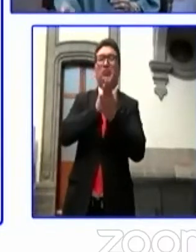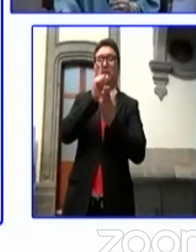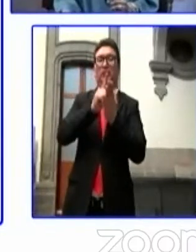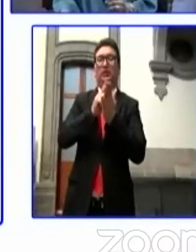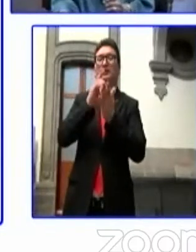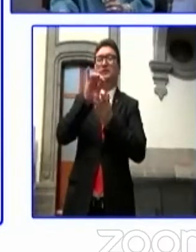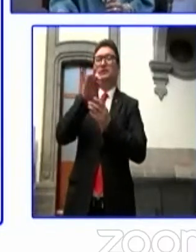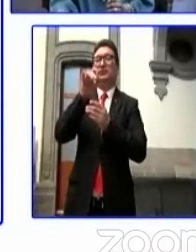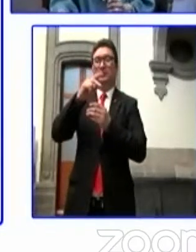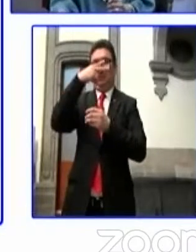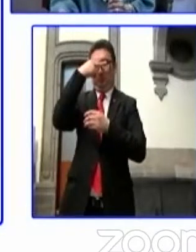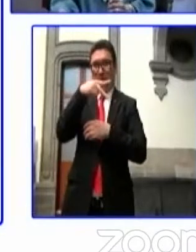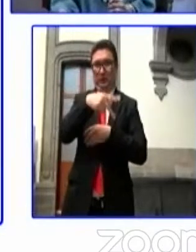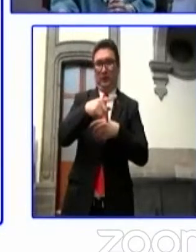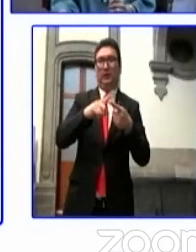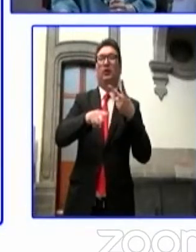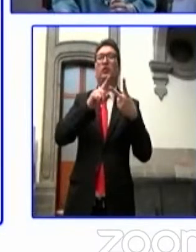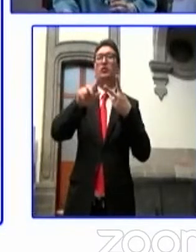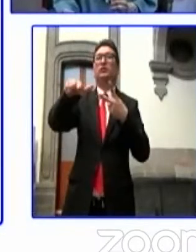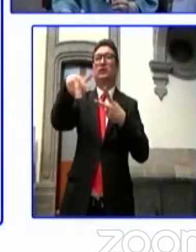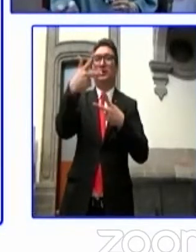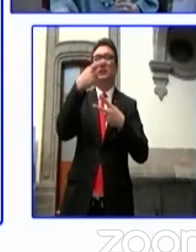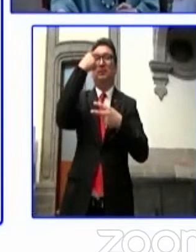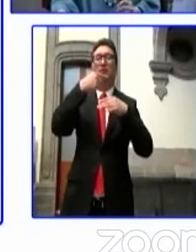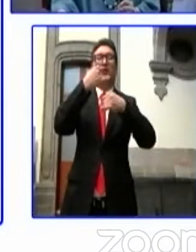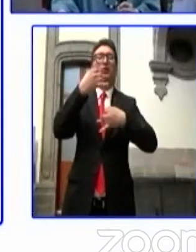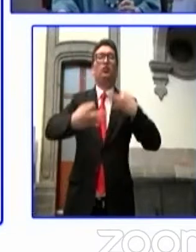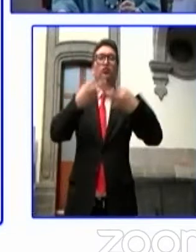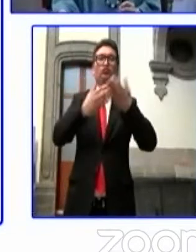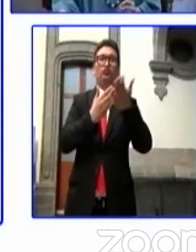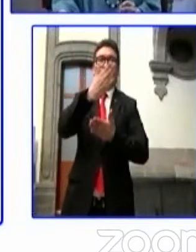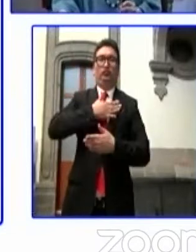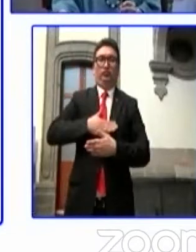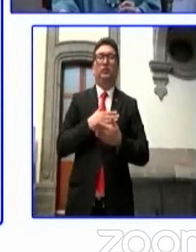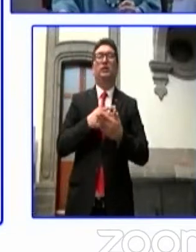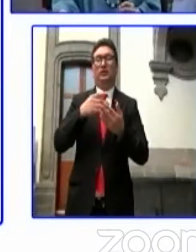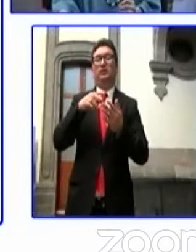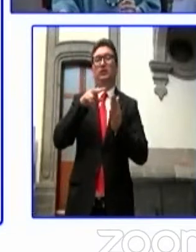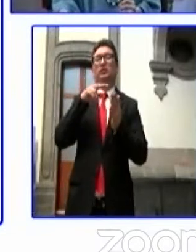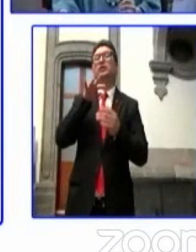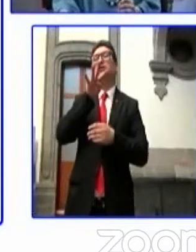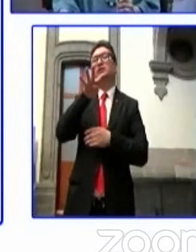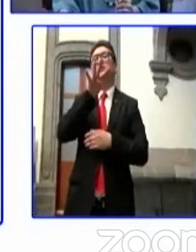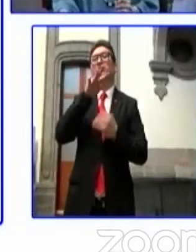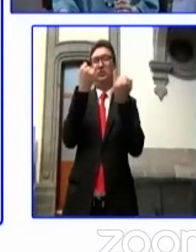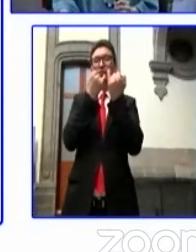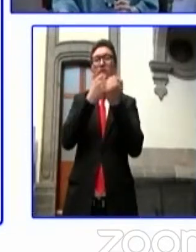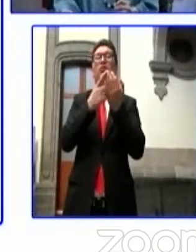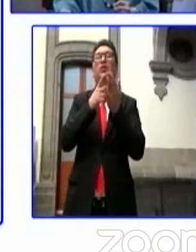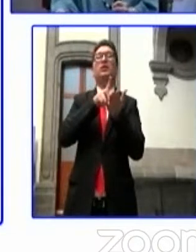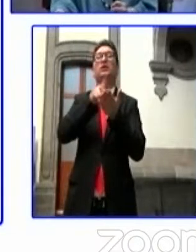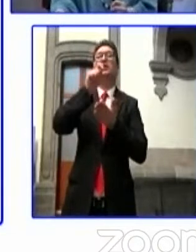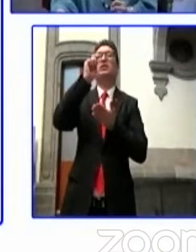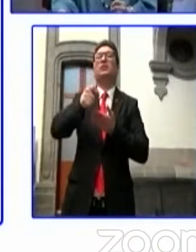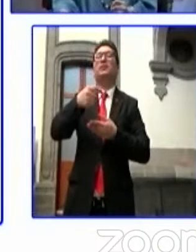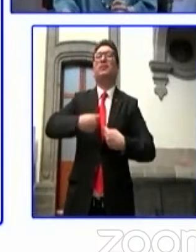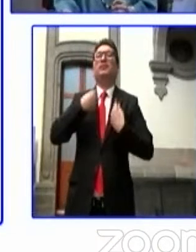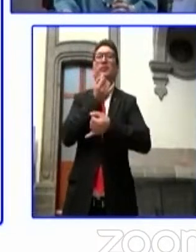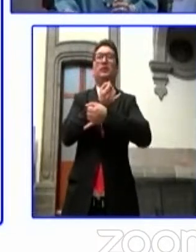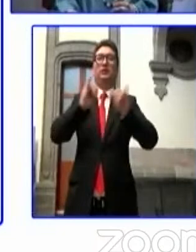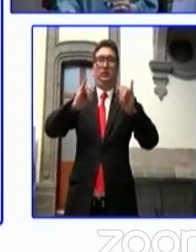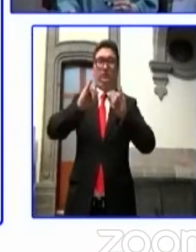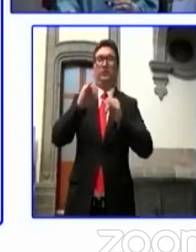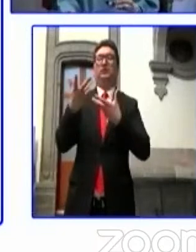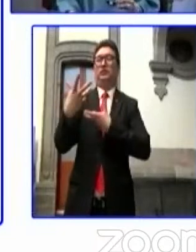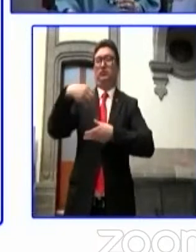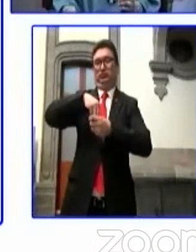del 13, que es el acceso a la justicia, y del 19, que como les decía, es el derecho a vivir en forma independiente y a ser incluido